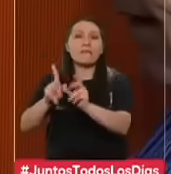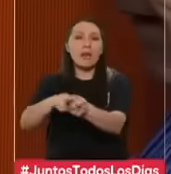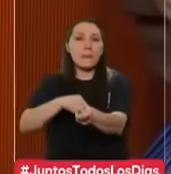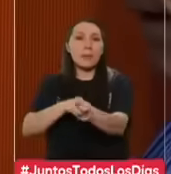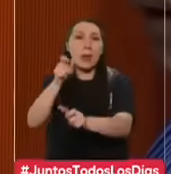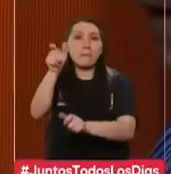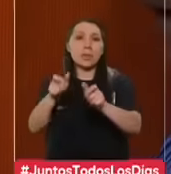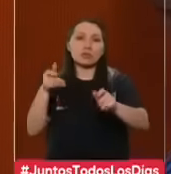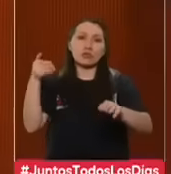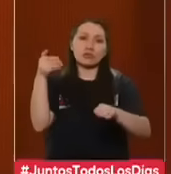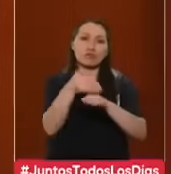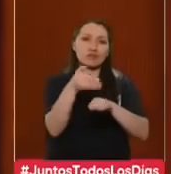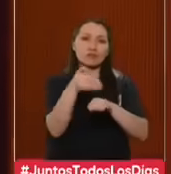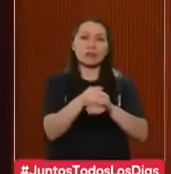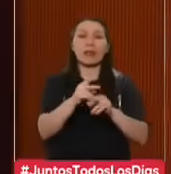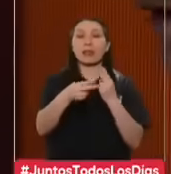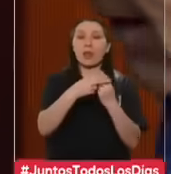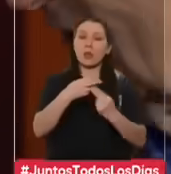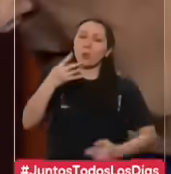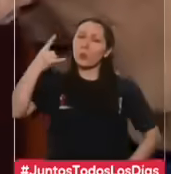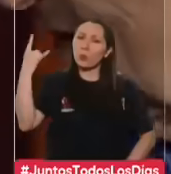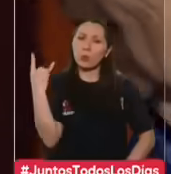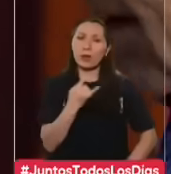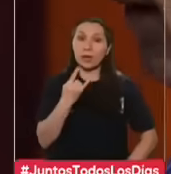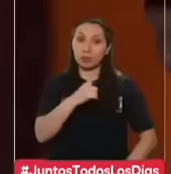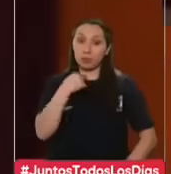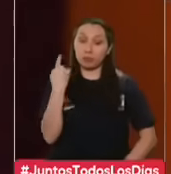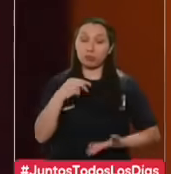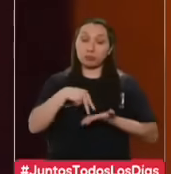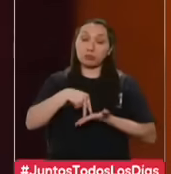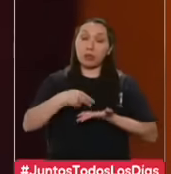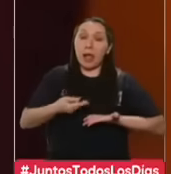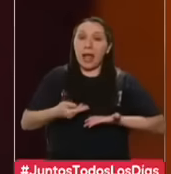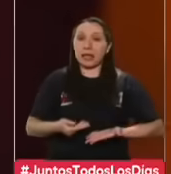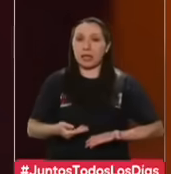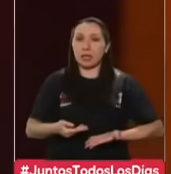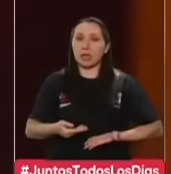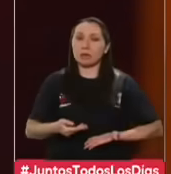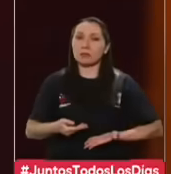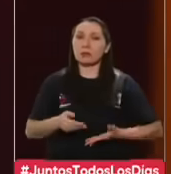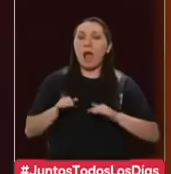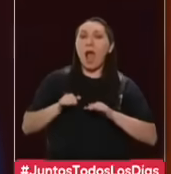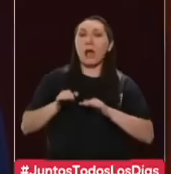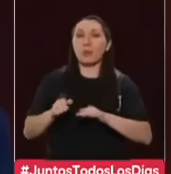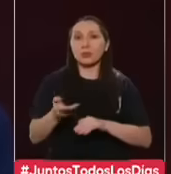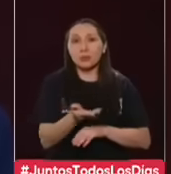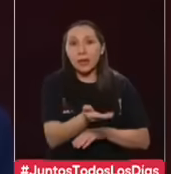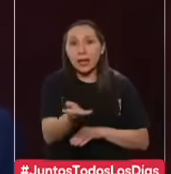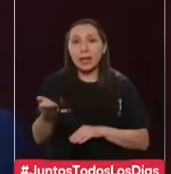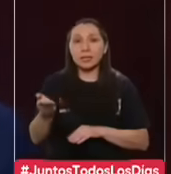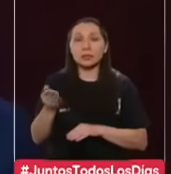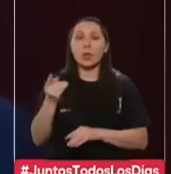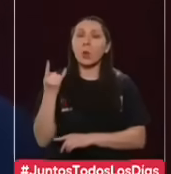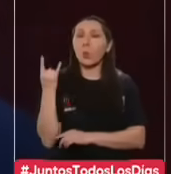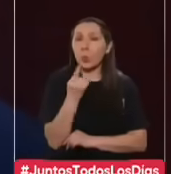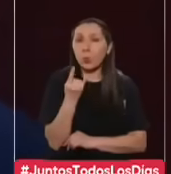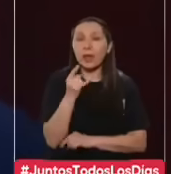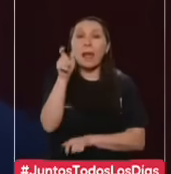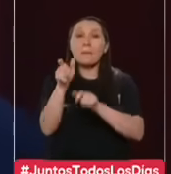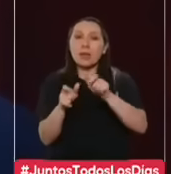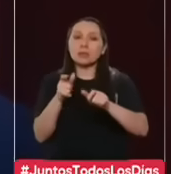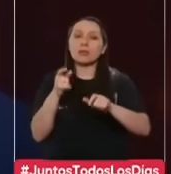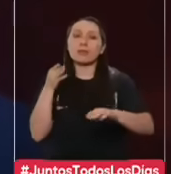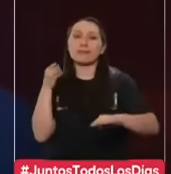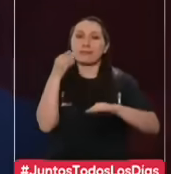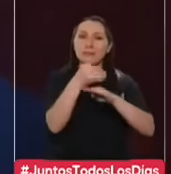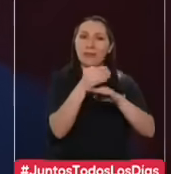los pacientes de la Teletón. Por lo tanto, es urgente. Nosotros estamos aquí y lo hacemos por ellos. Lo urgente es que la gente